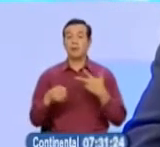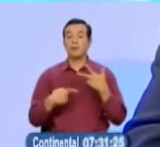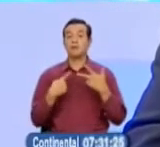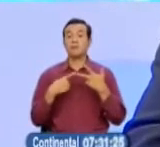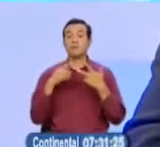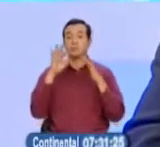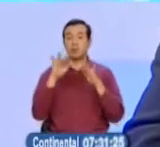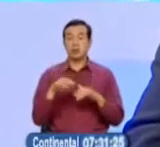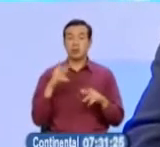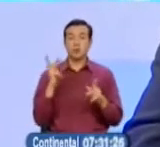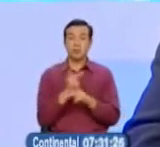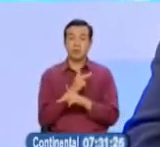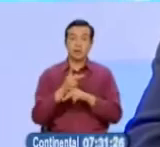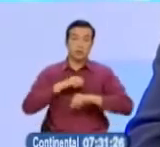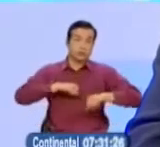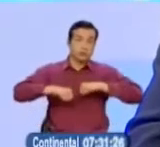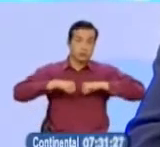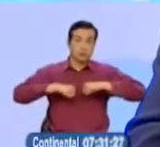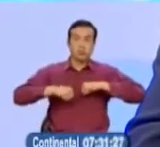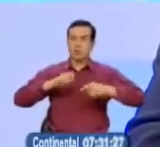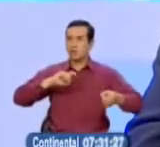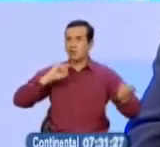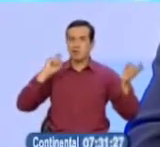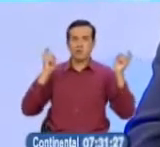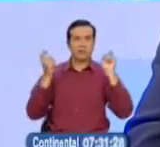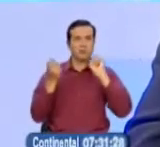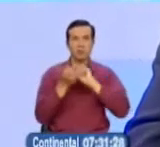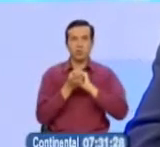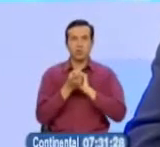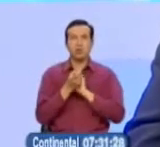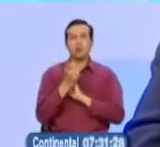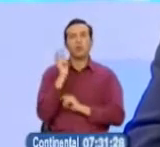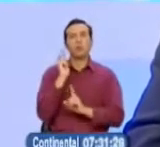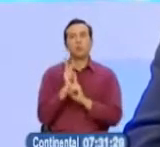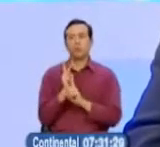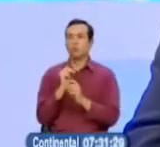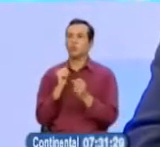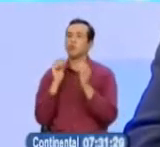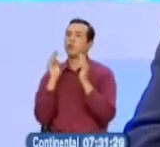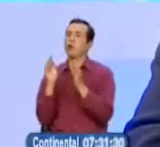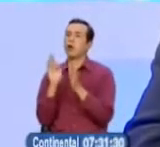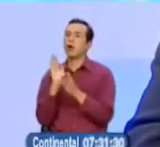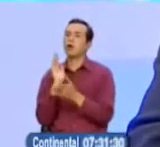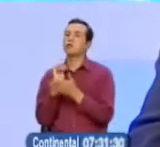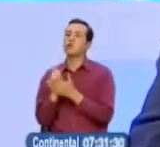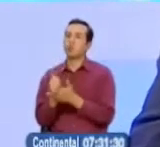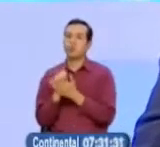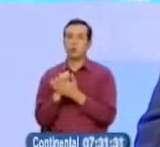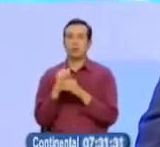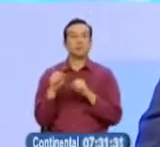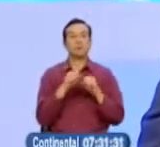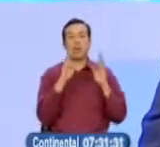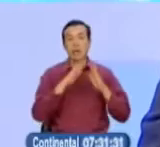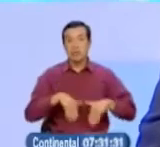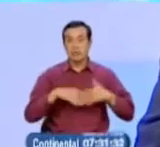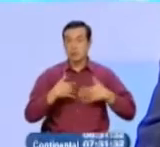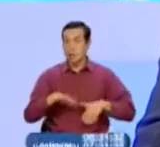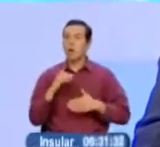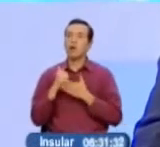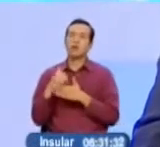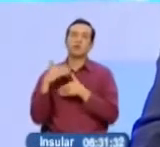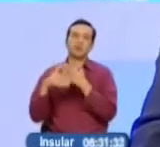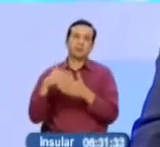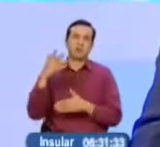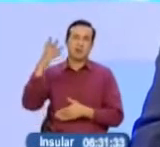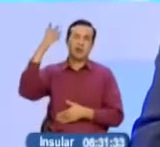una Secretaría de Gestión de Riesgos que cambió ese criterio de solamente responder, ¿no? Que era como era lo que cómo se habían